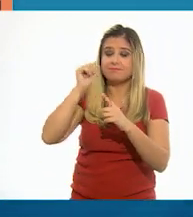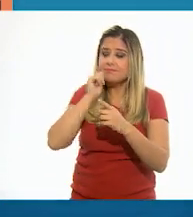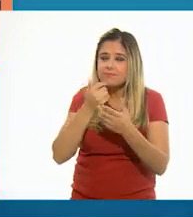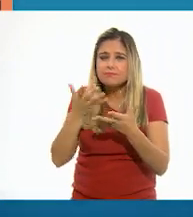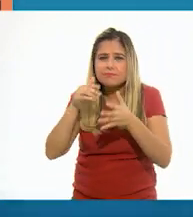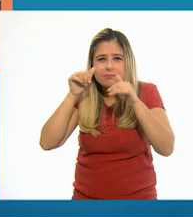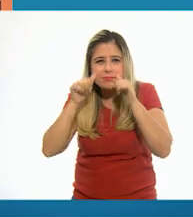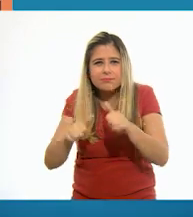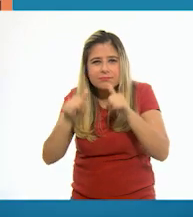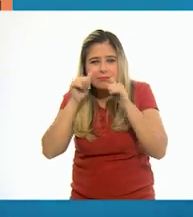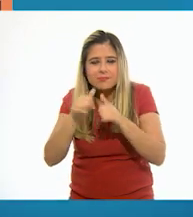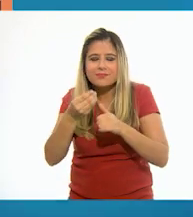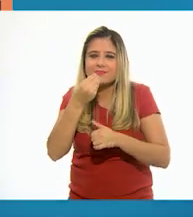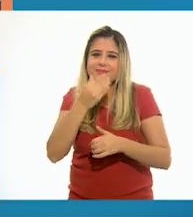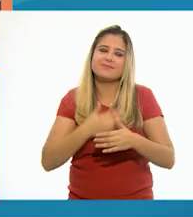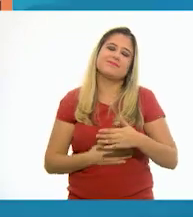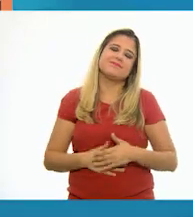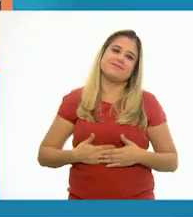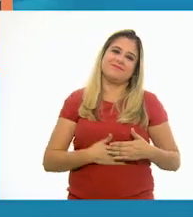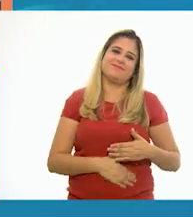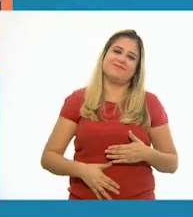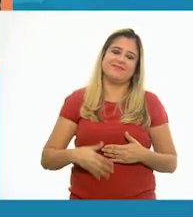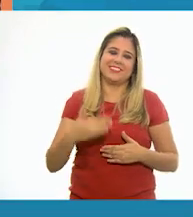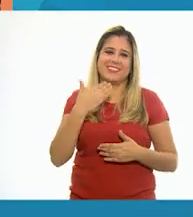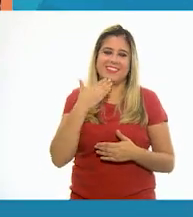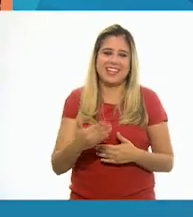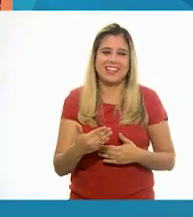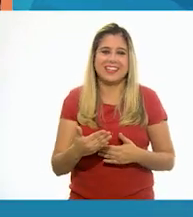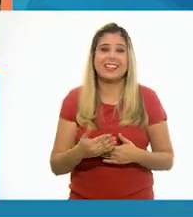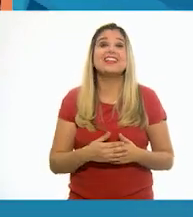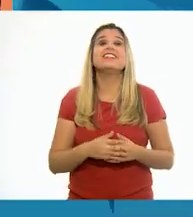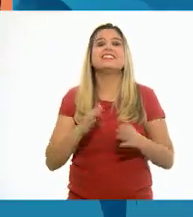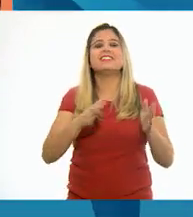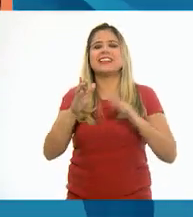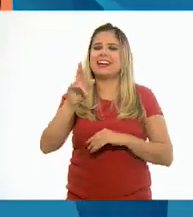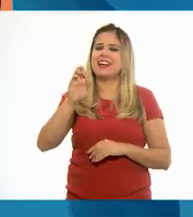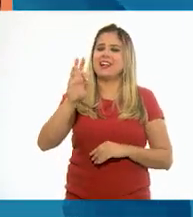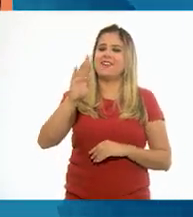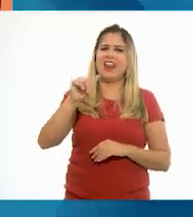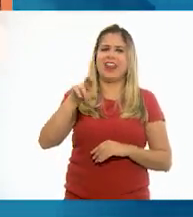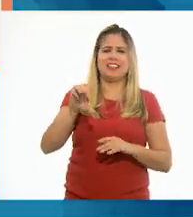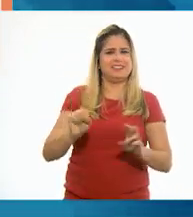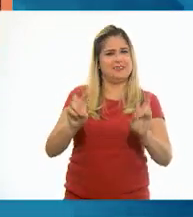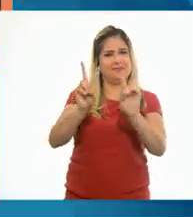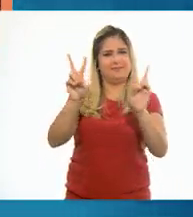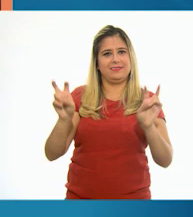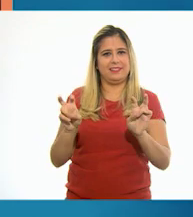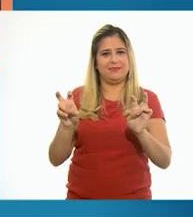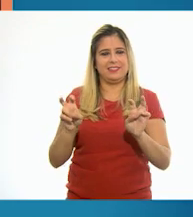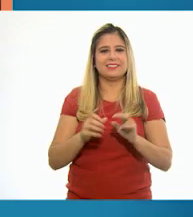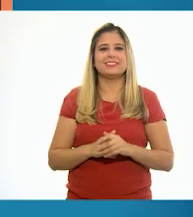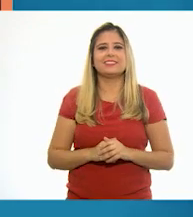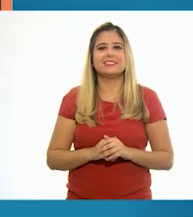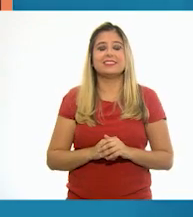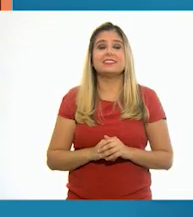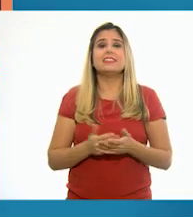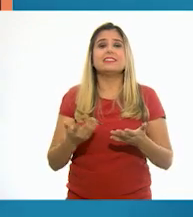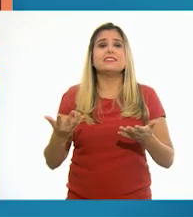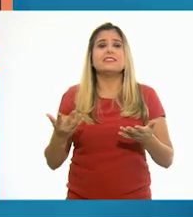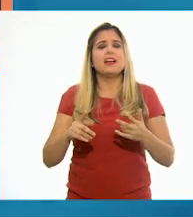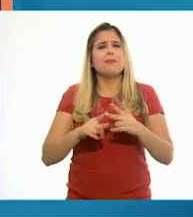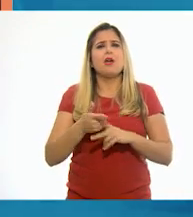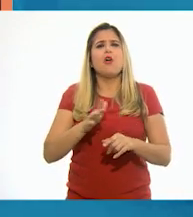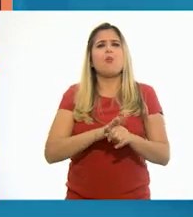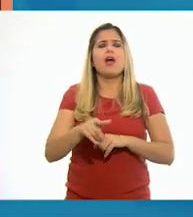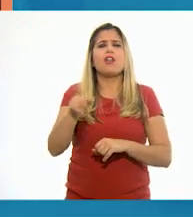necesario alimentarse bien. Hablemos de los refranes. Para empezar,